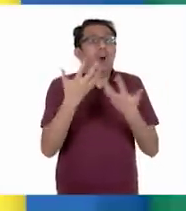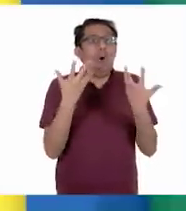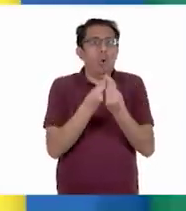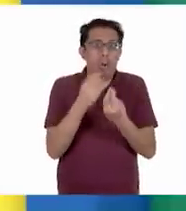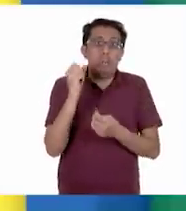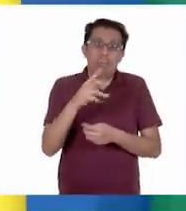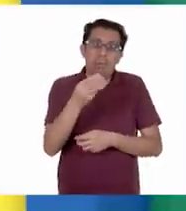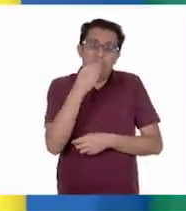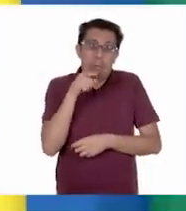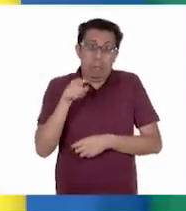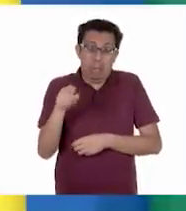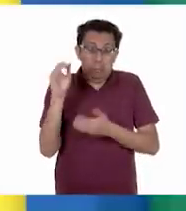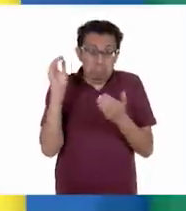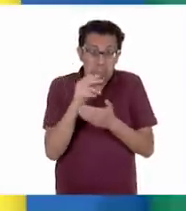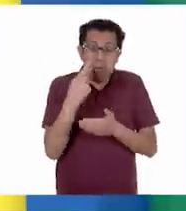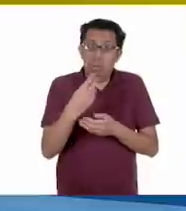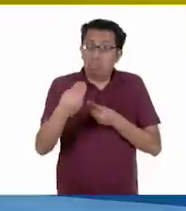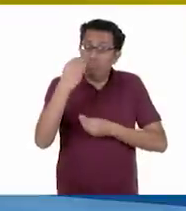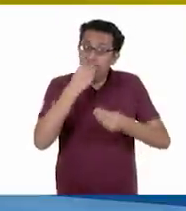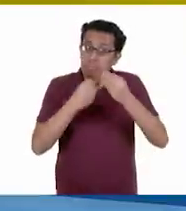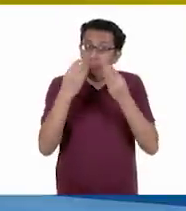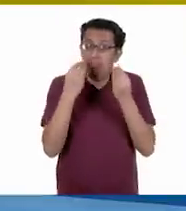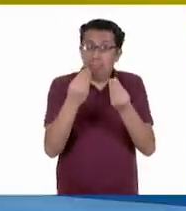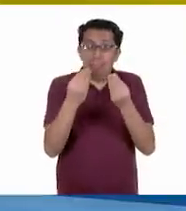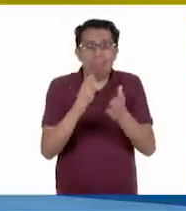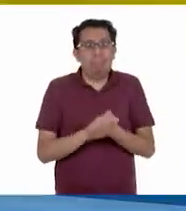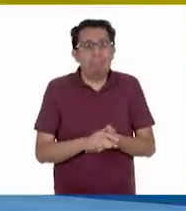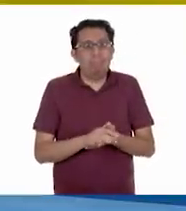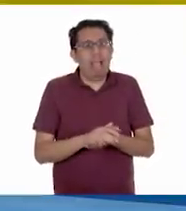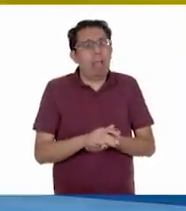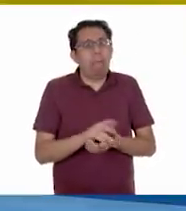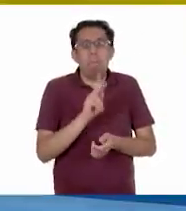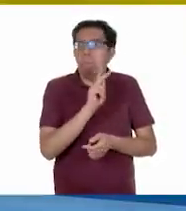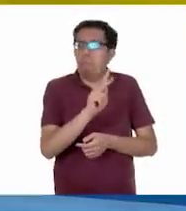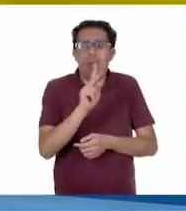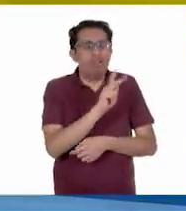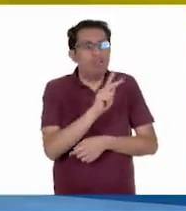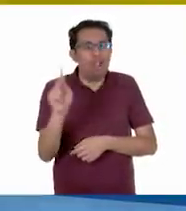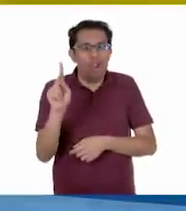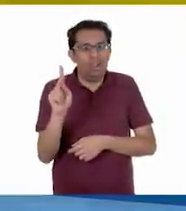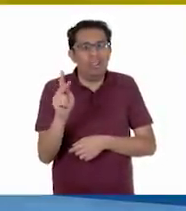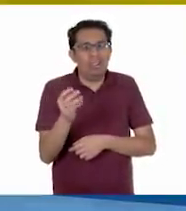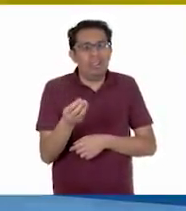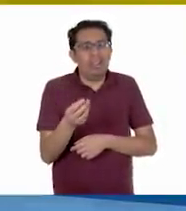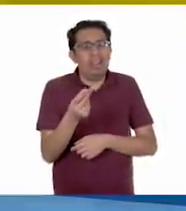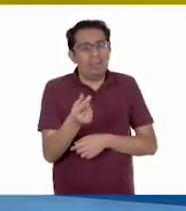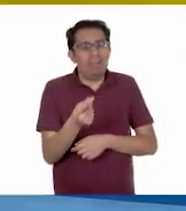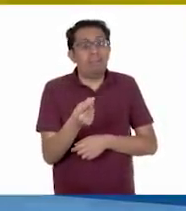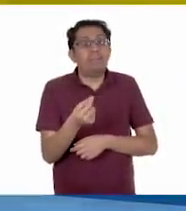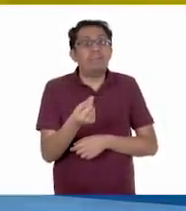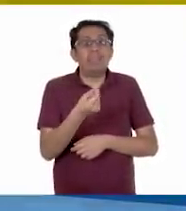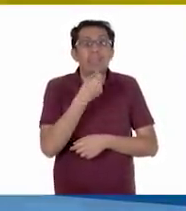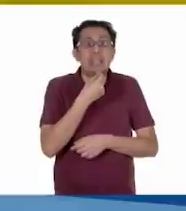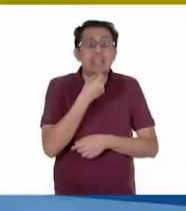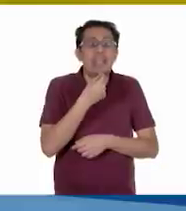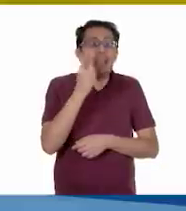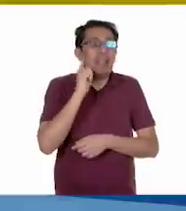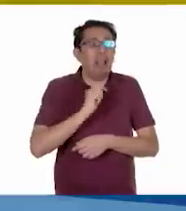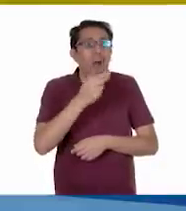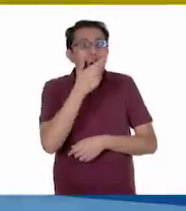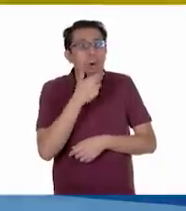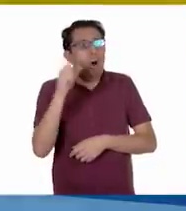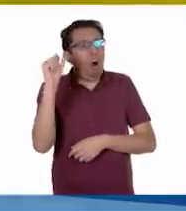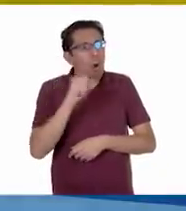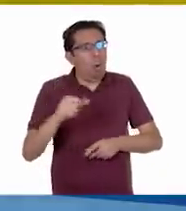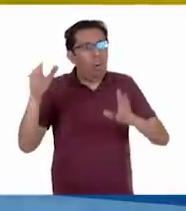porque sí, come mucho. Aunque esté chiquito, come mucho. Como todos los perros. Pues niñas y niños, el día de hoy